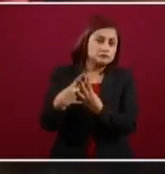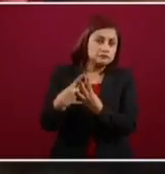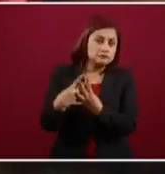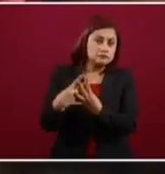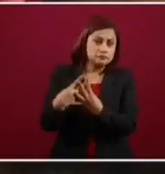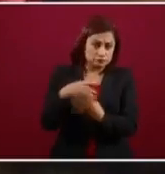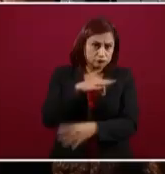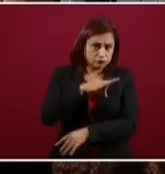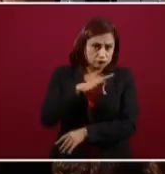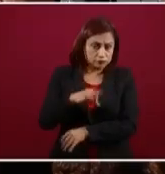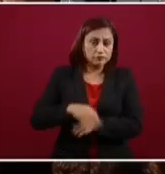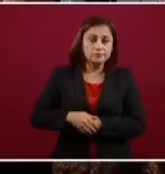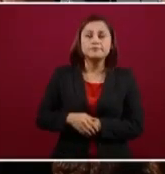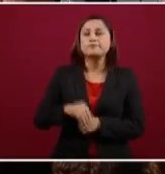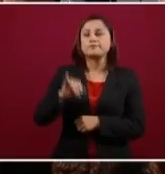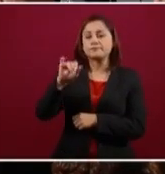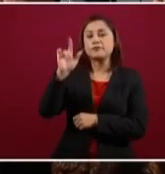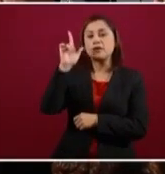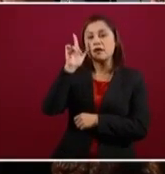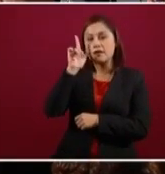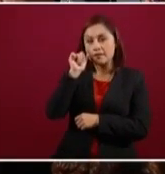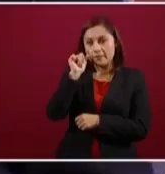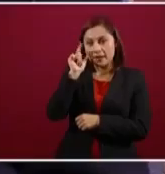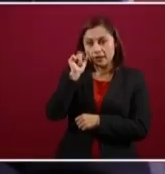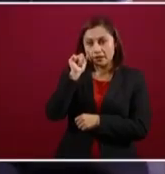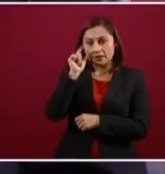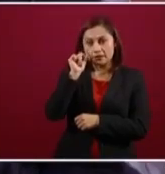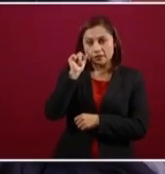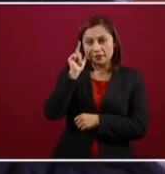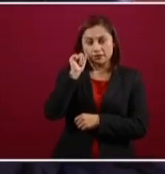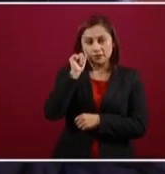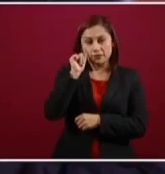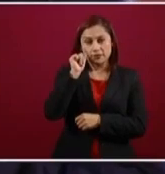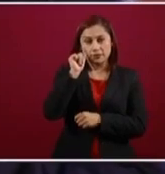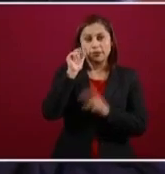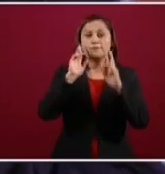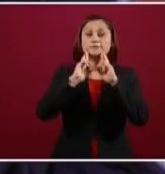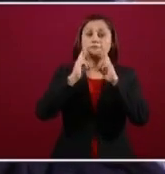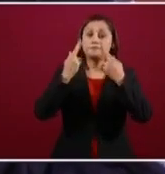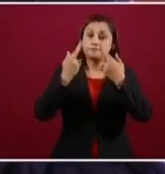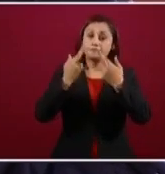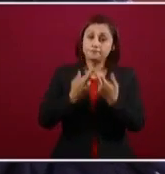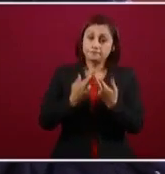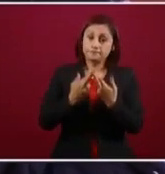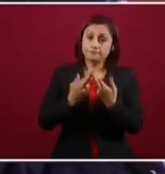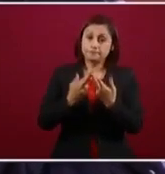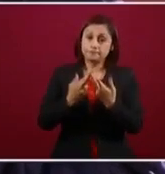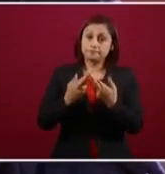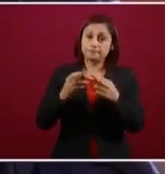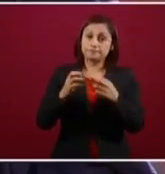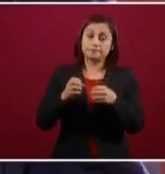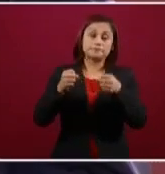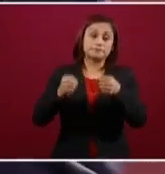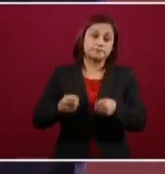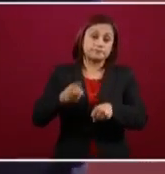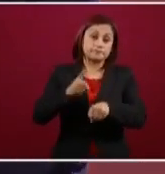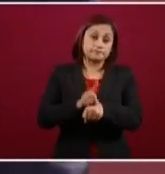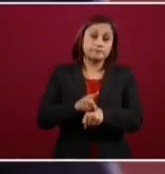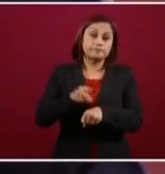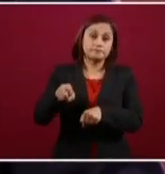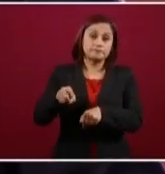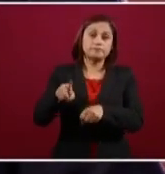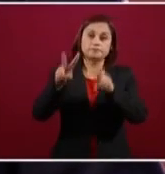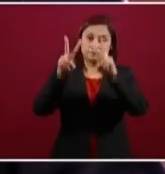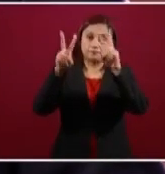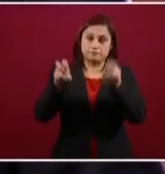Mañana mismo en la reunión de gabinete se va a tratar el asunto, porque ya están